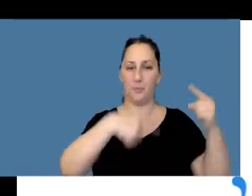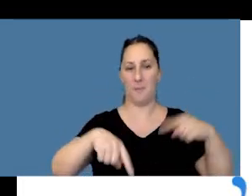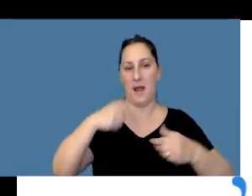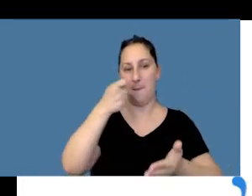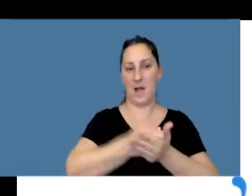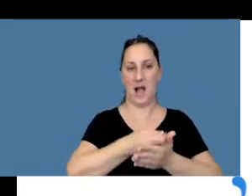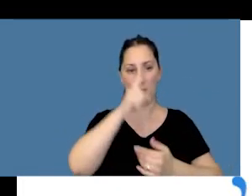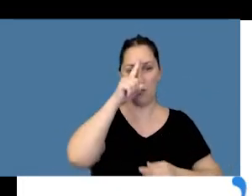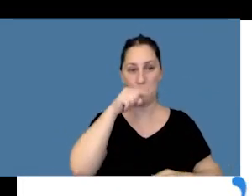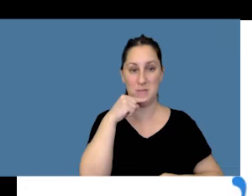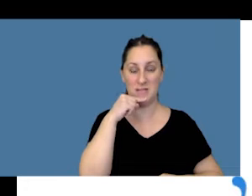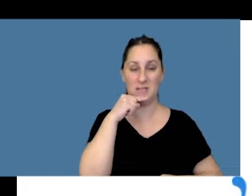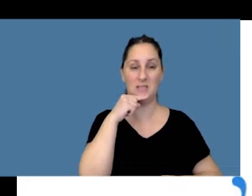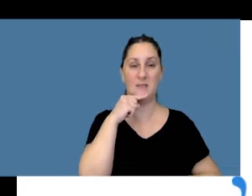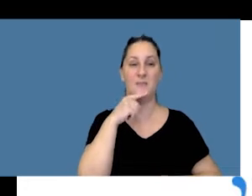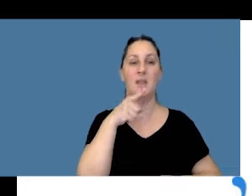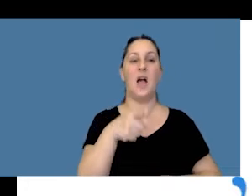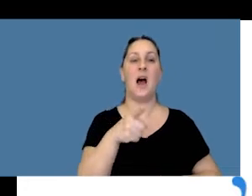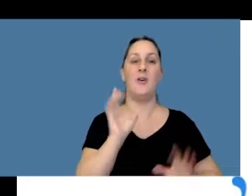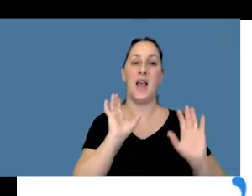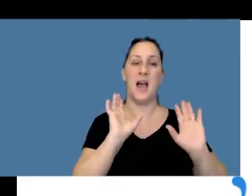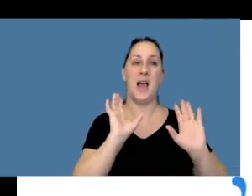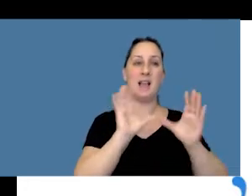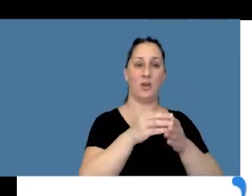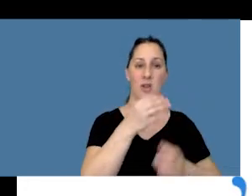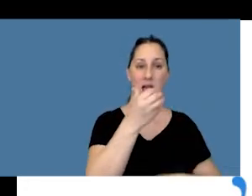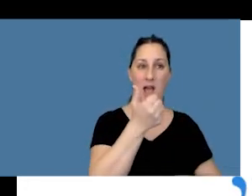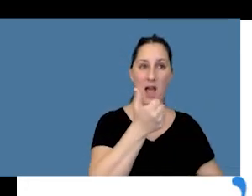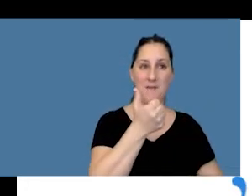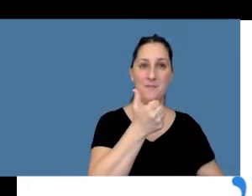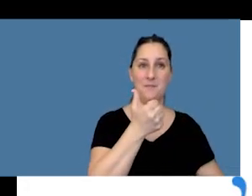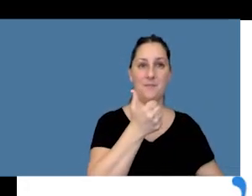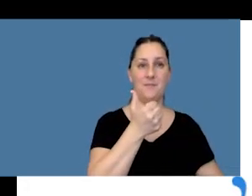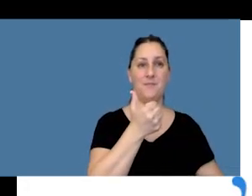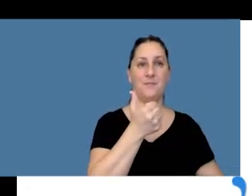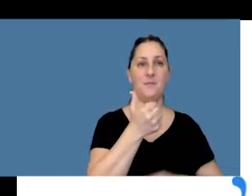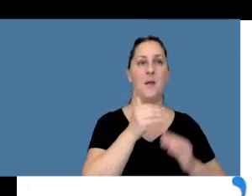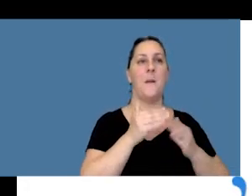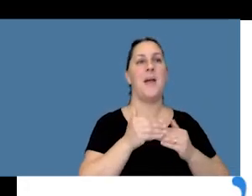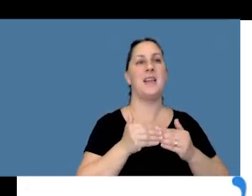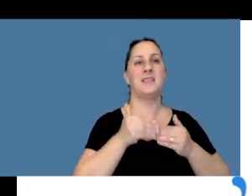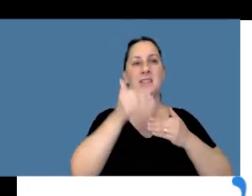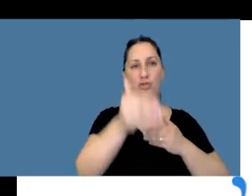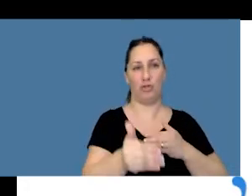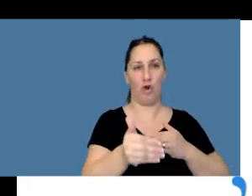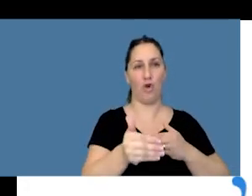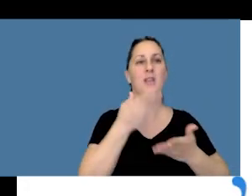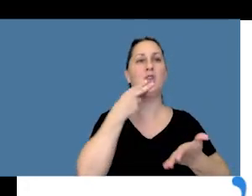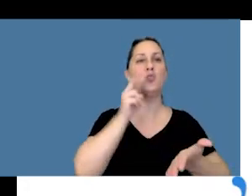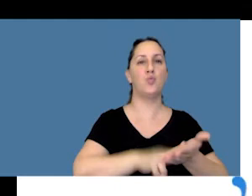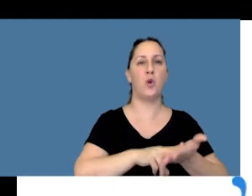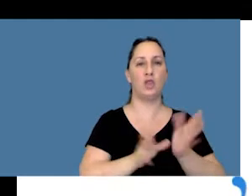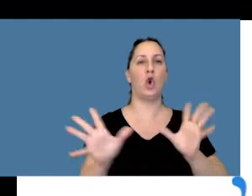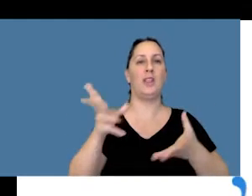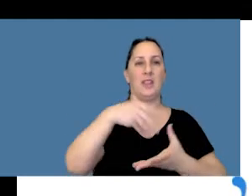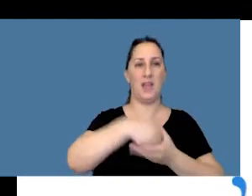mensual. Entonces tenemos ahora categoría A con exención del impuesto integrado